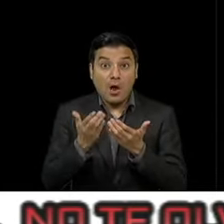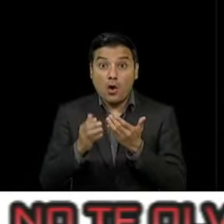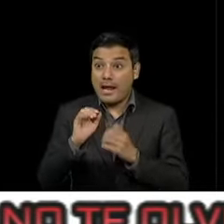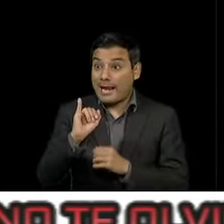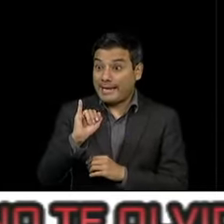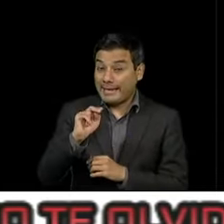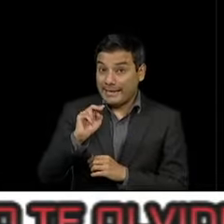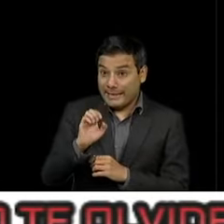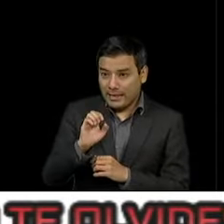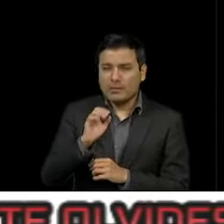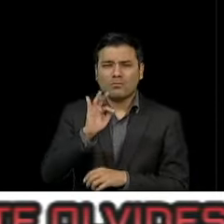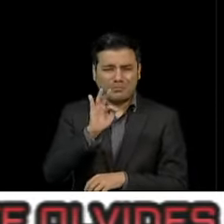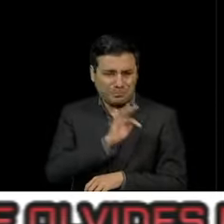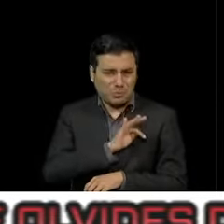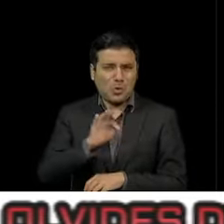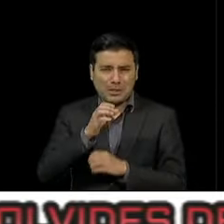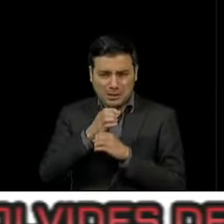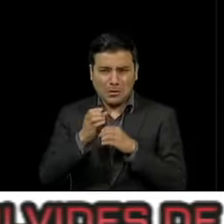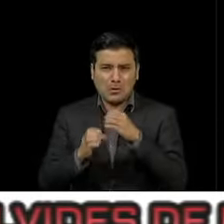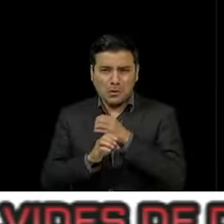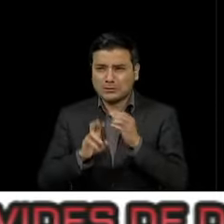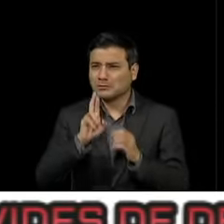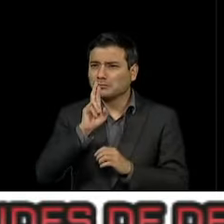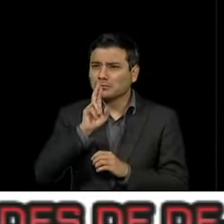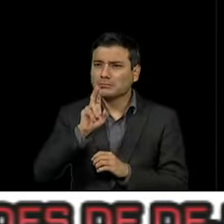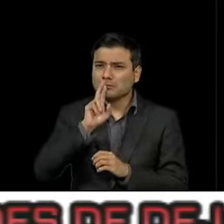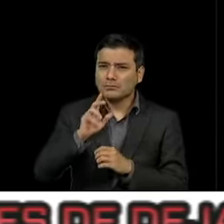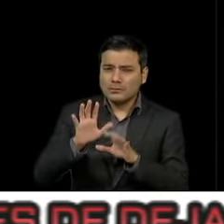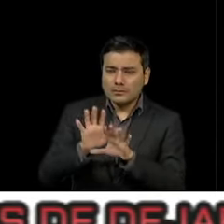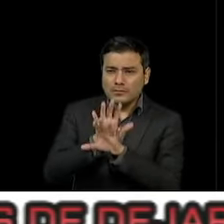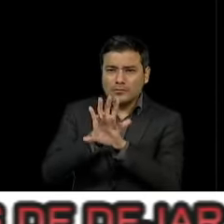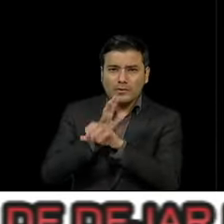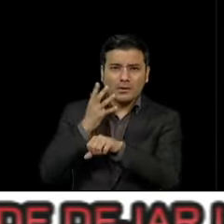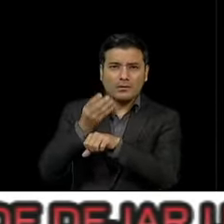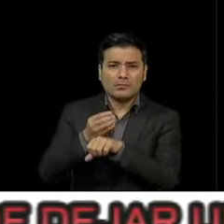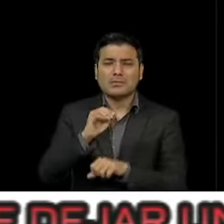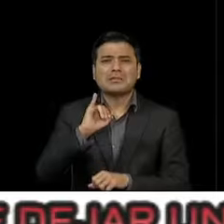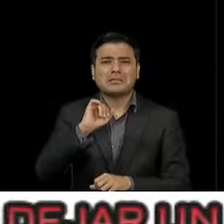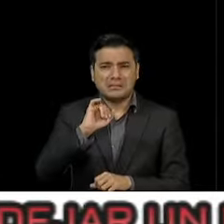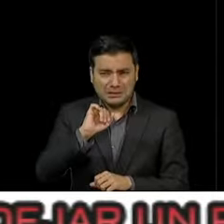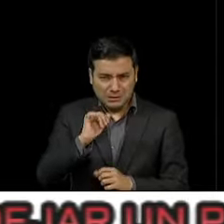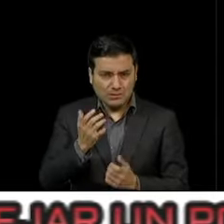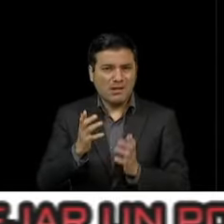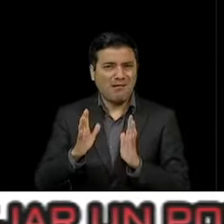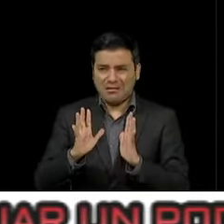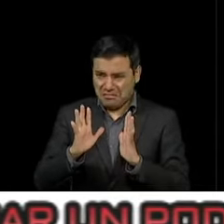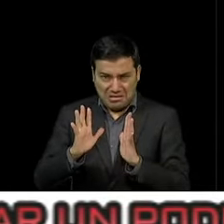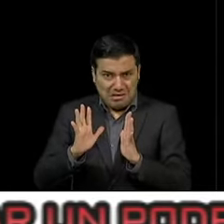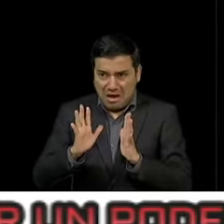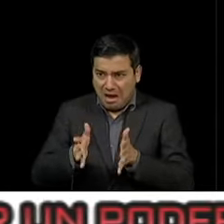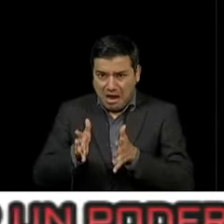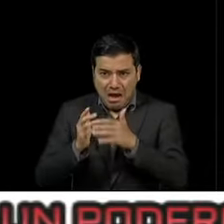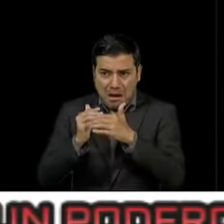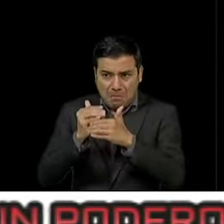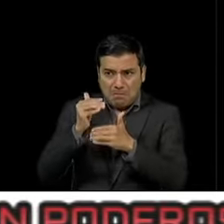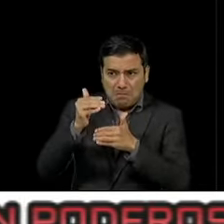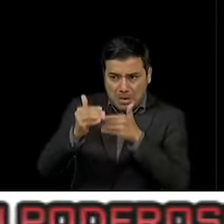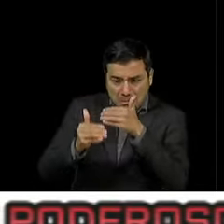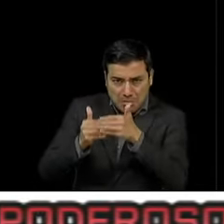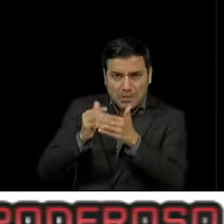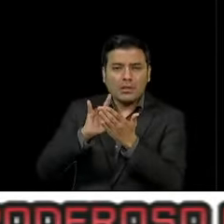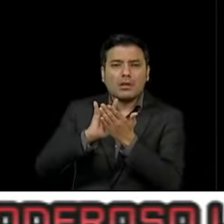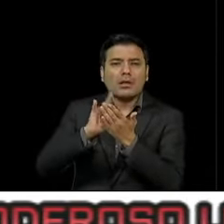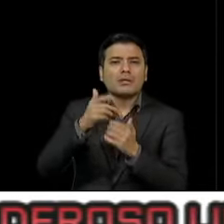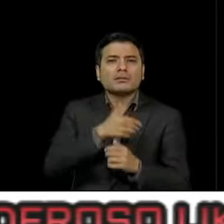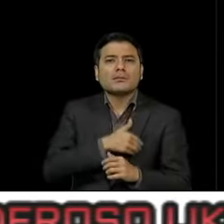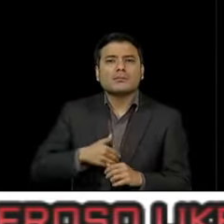Electoral puede mejorar muchas cosas y creo que en una buena medida se está llevando a cabo con la presidenta